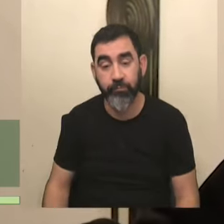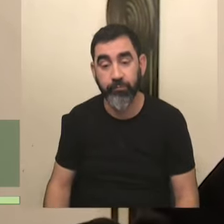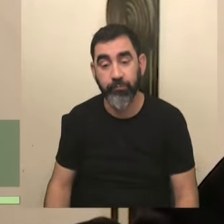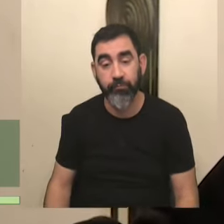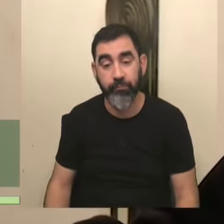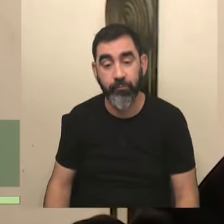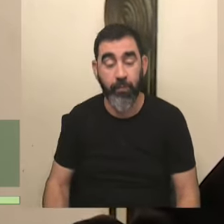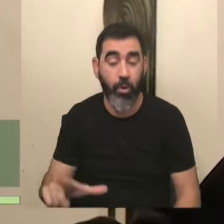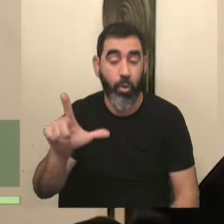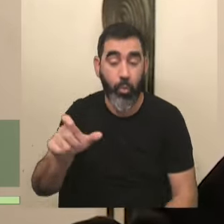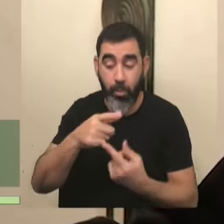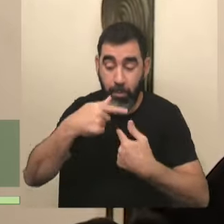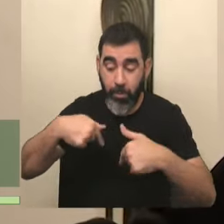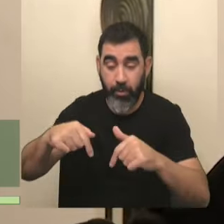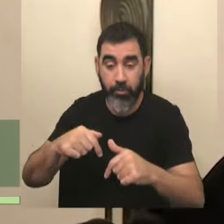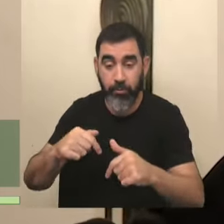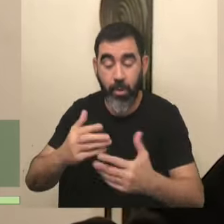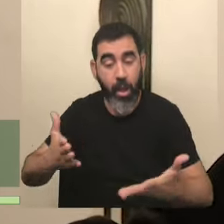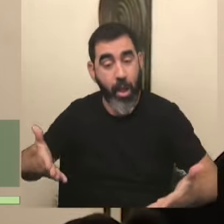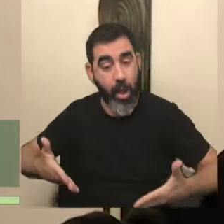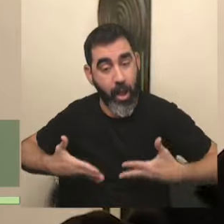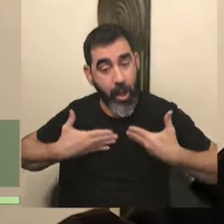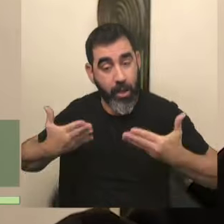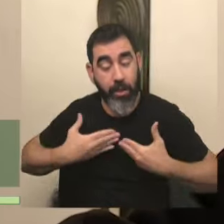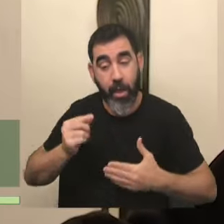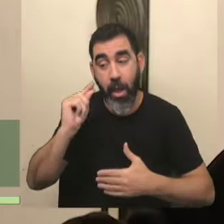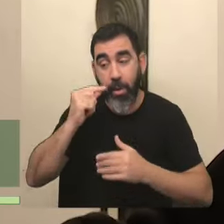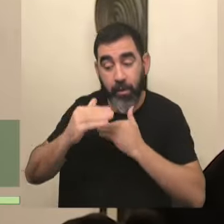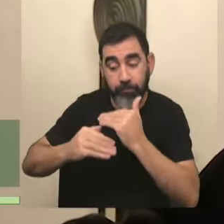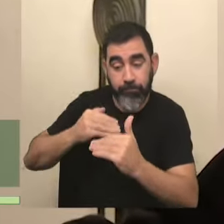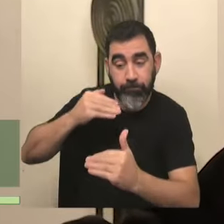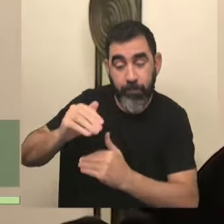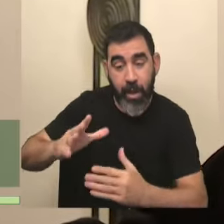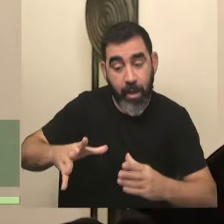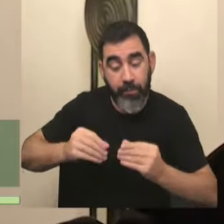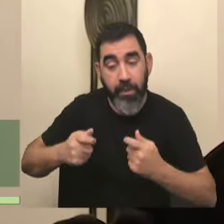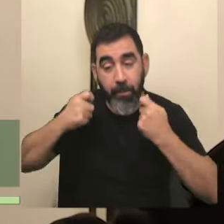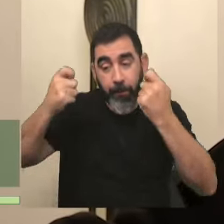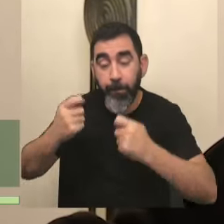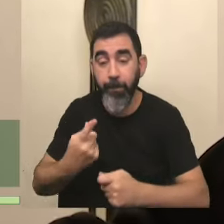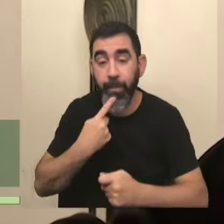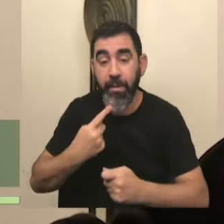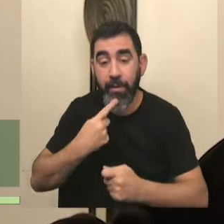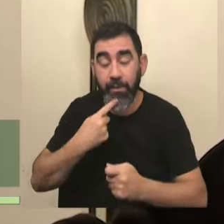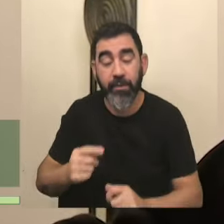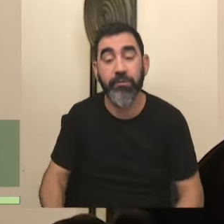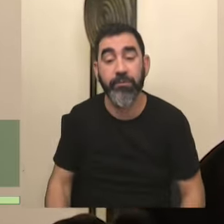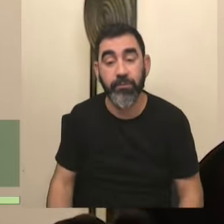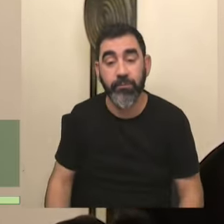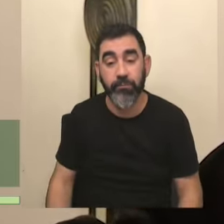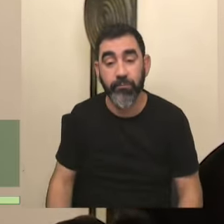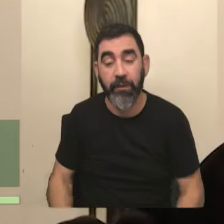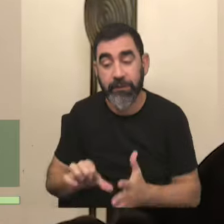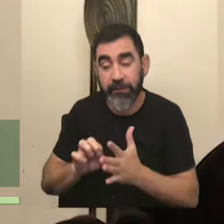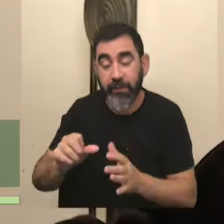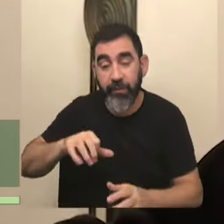dudas para nosotros es una gran alegría que Blanca dese paso a la militancia política este servicio público a servir